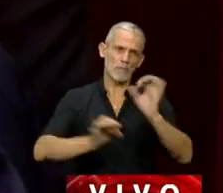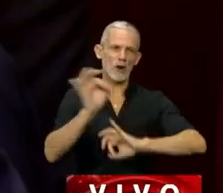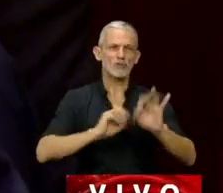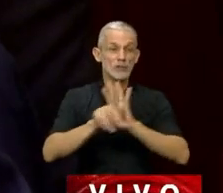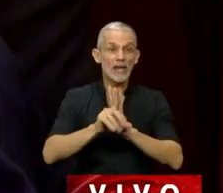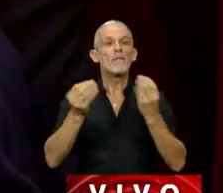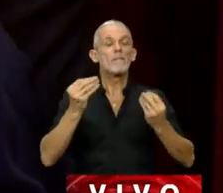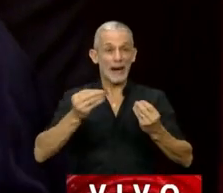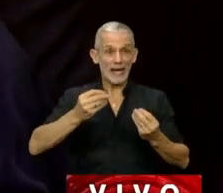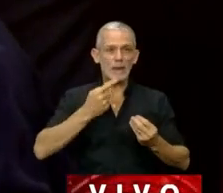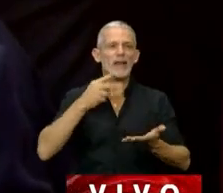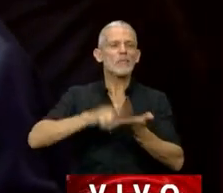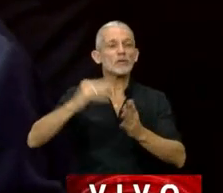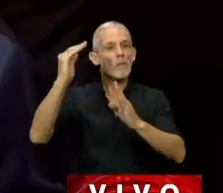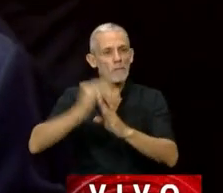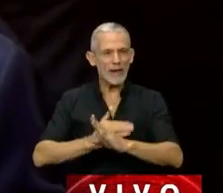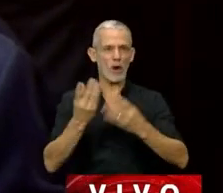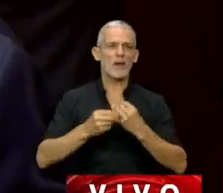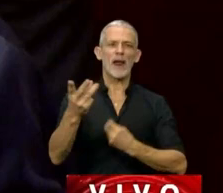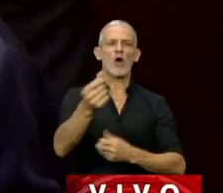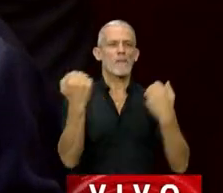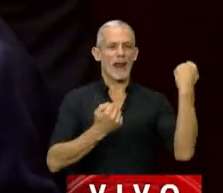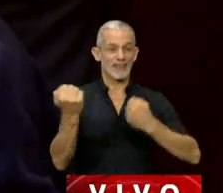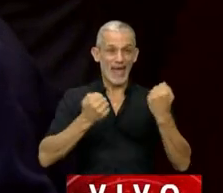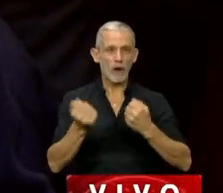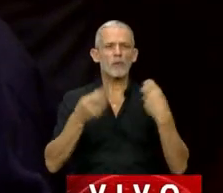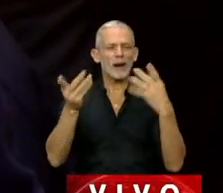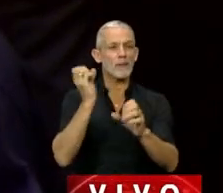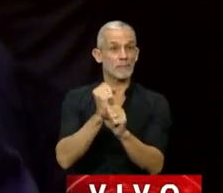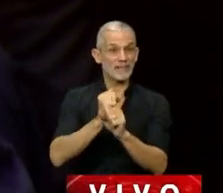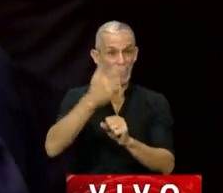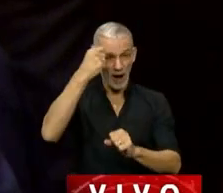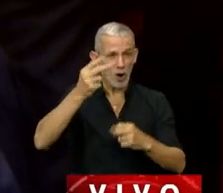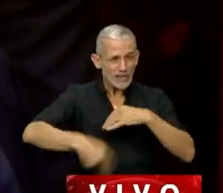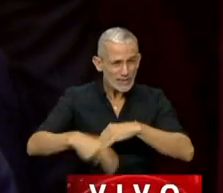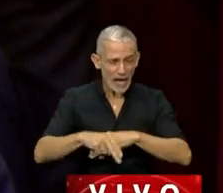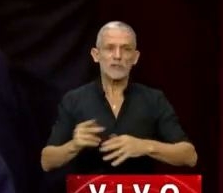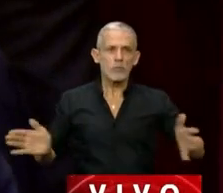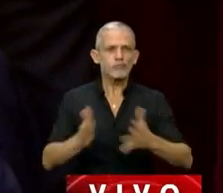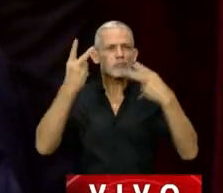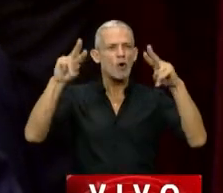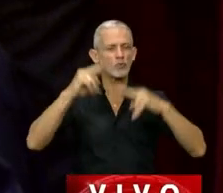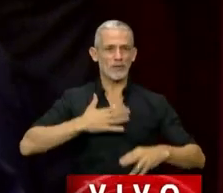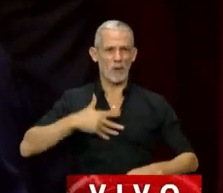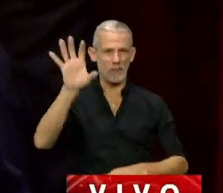proyecto para sacarle ingresos brutos a la compra de automóviles destinados a los taxis, que va a ser fomento del turismo en mi